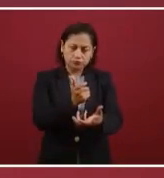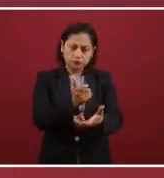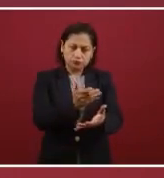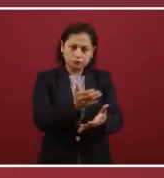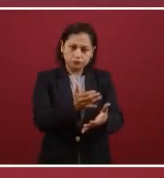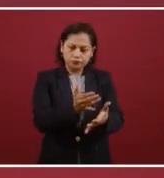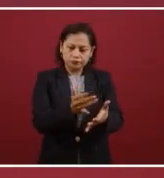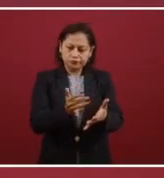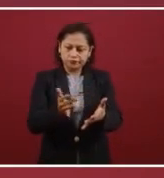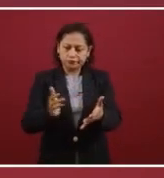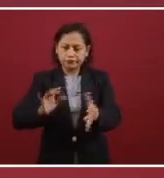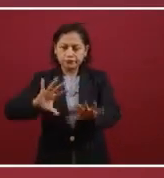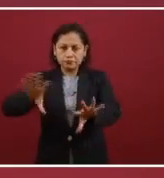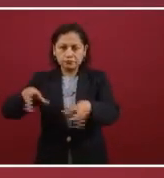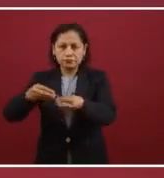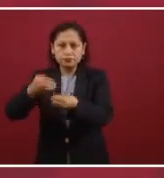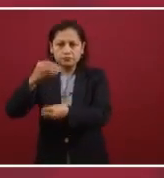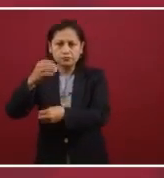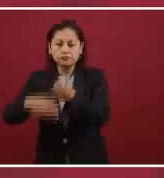5,000